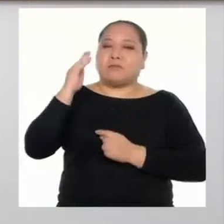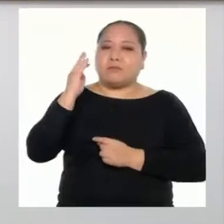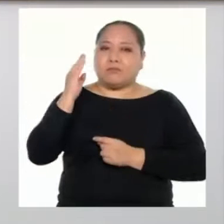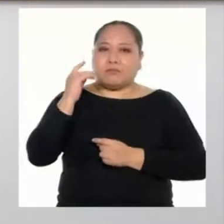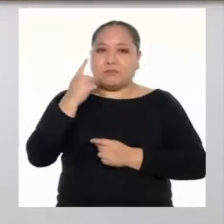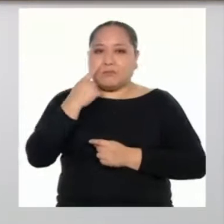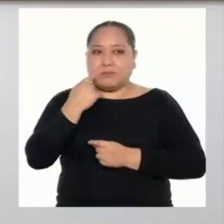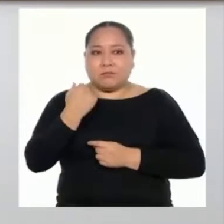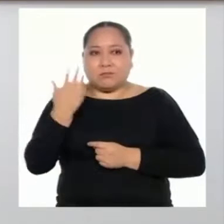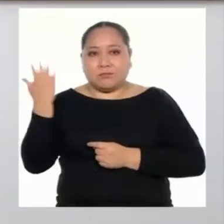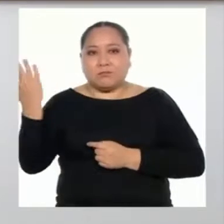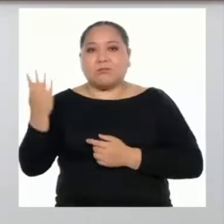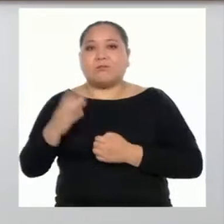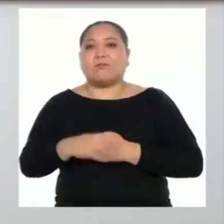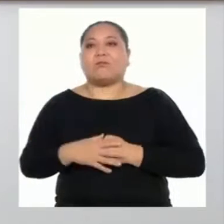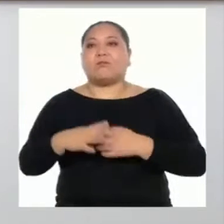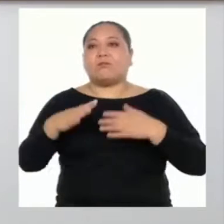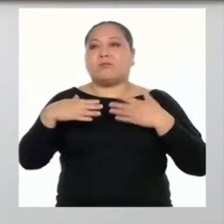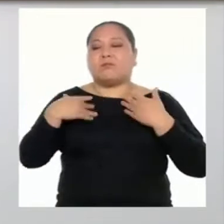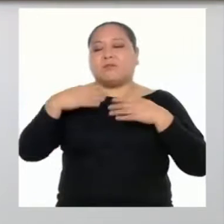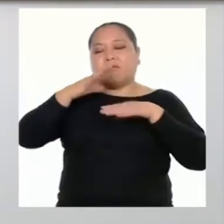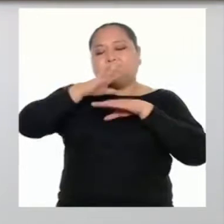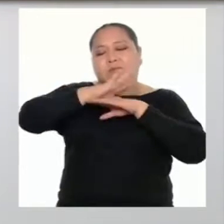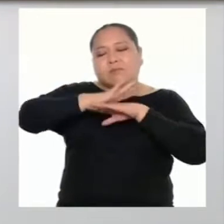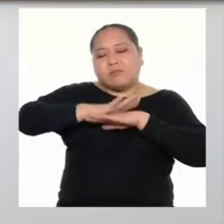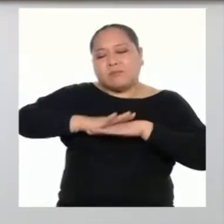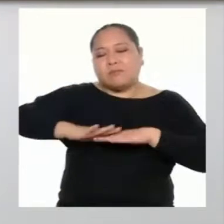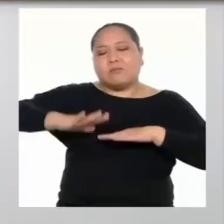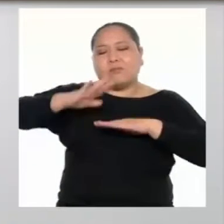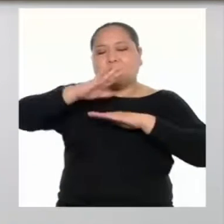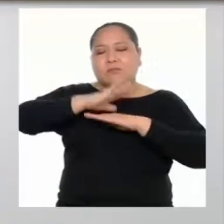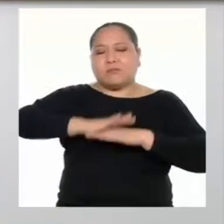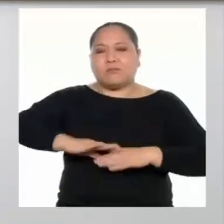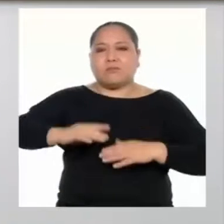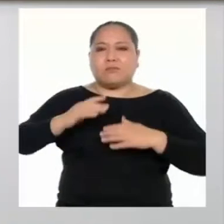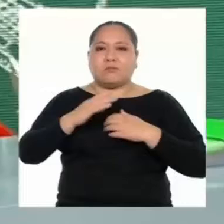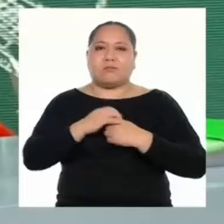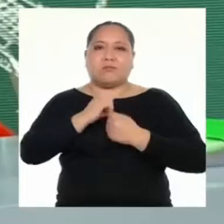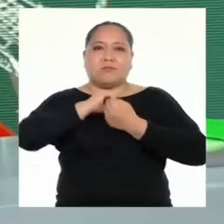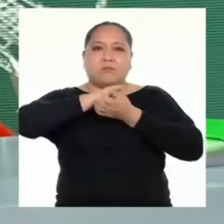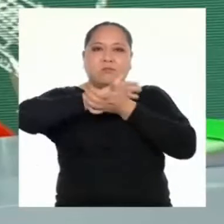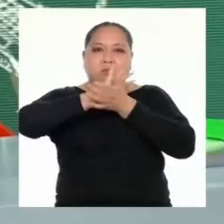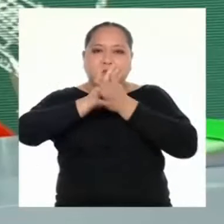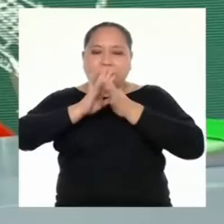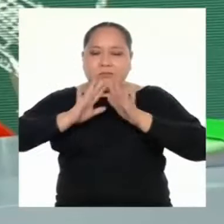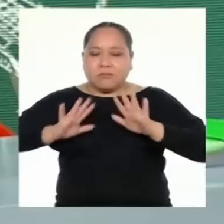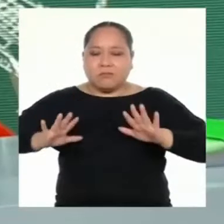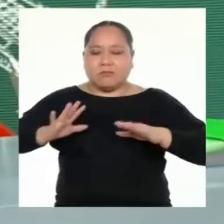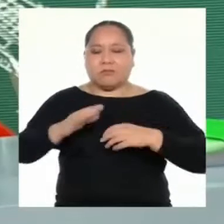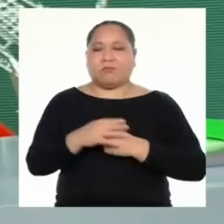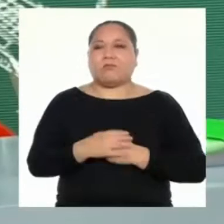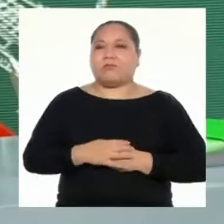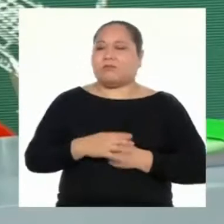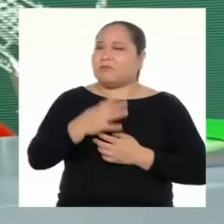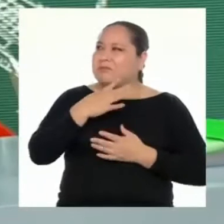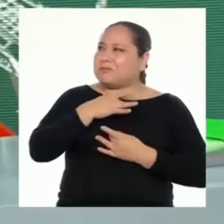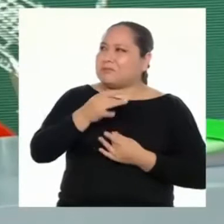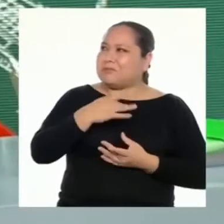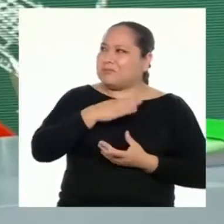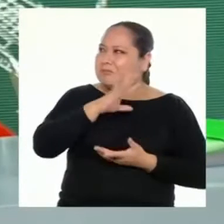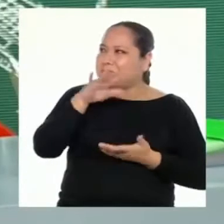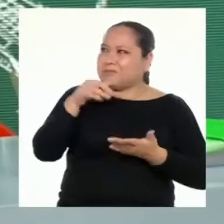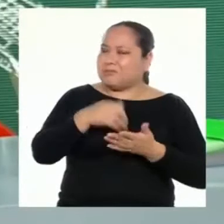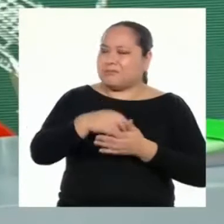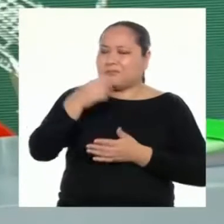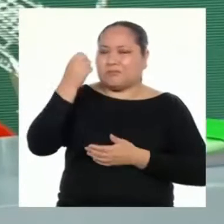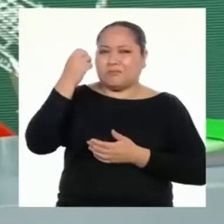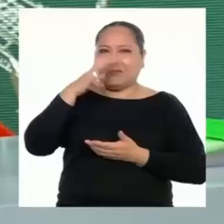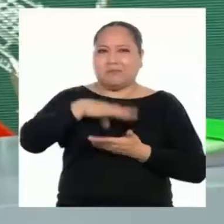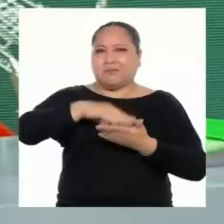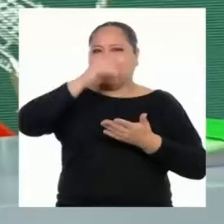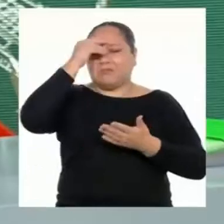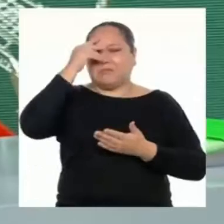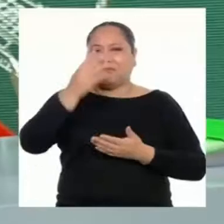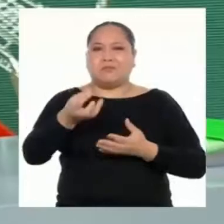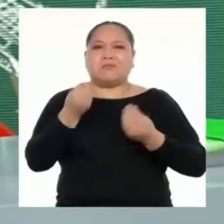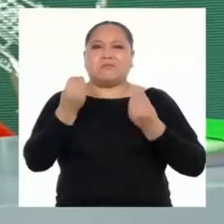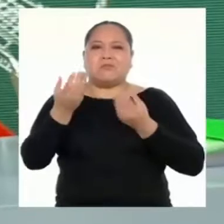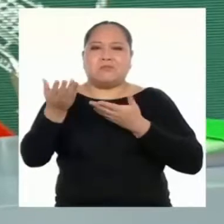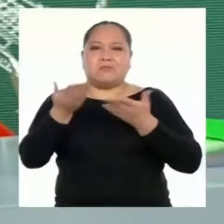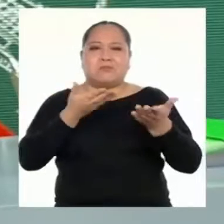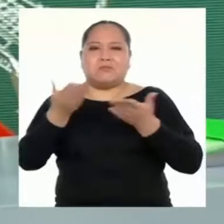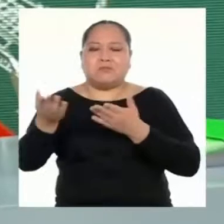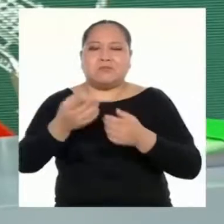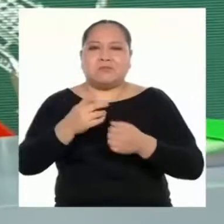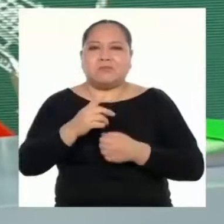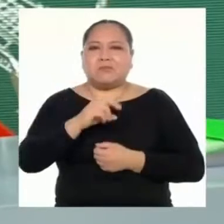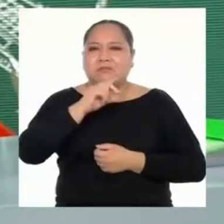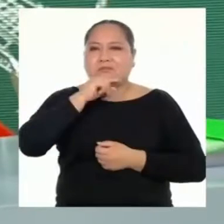maridos para que estos fueran más dóciles y pacíficos. Qué interesante todo lo que hemos aprendido sobre el trato a las mujeres